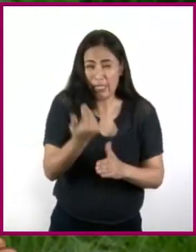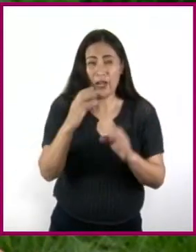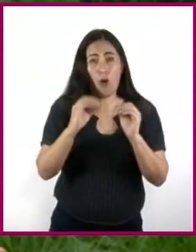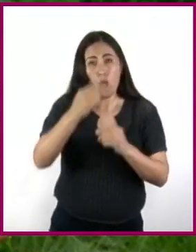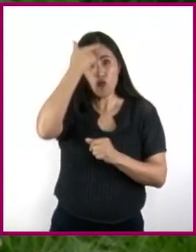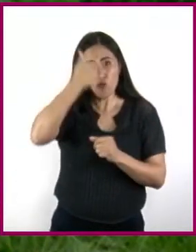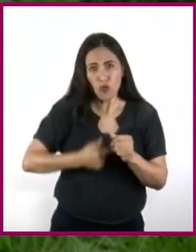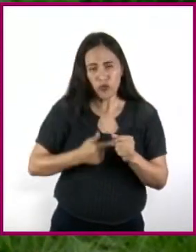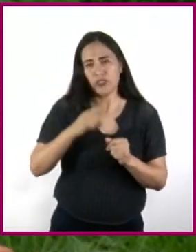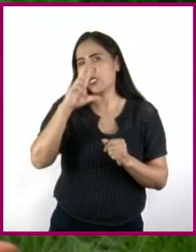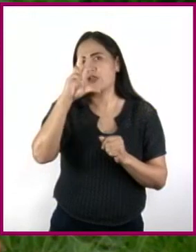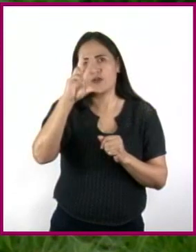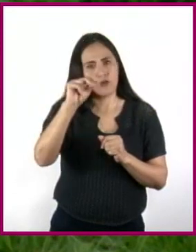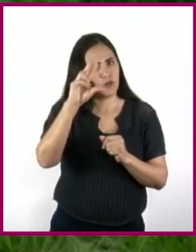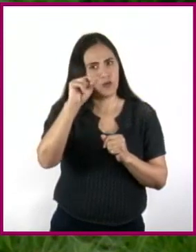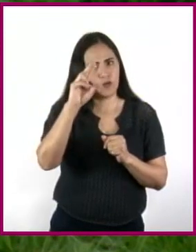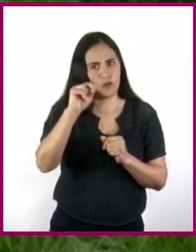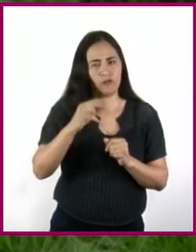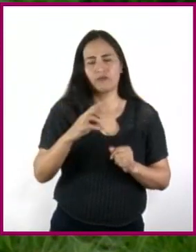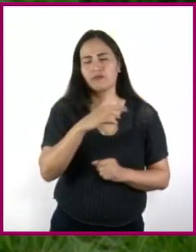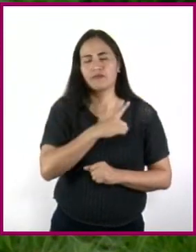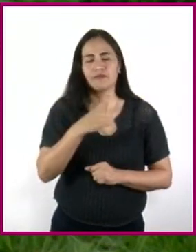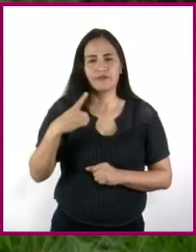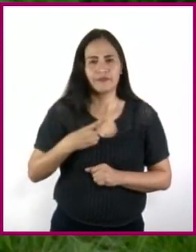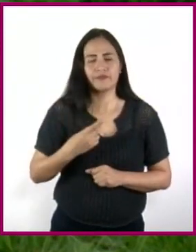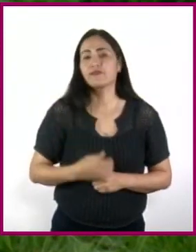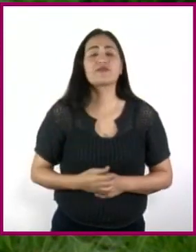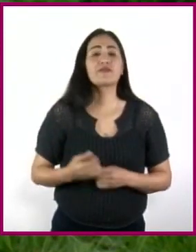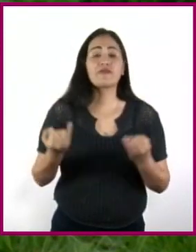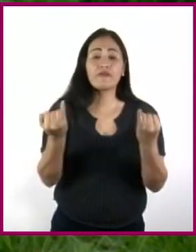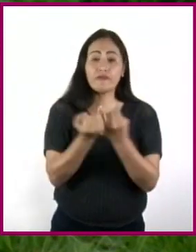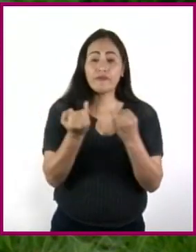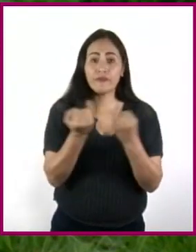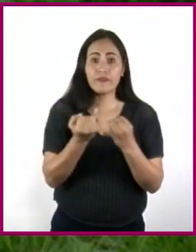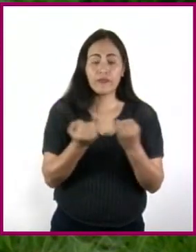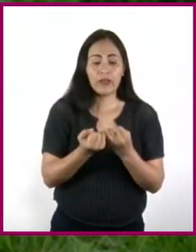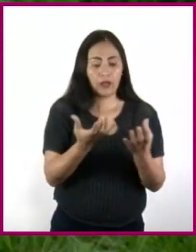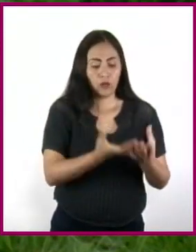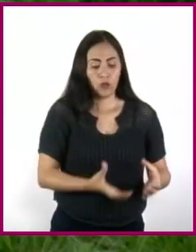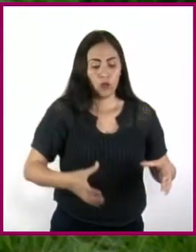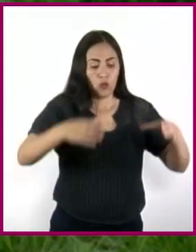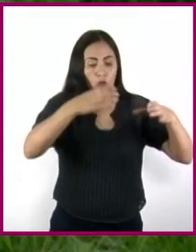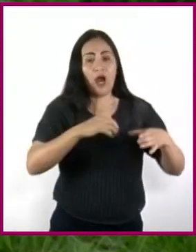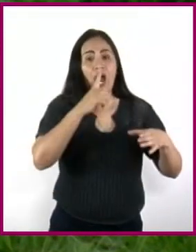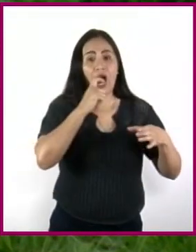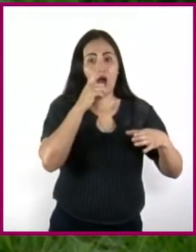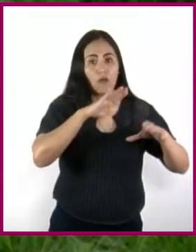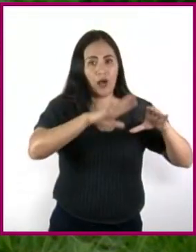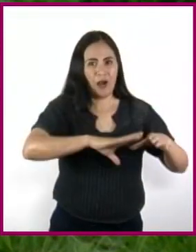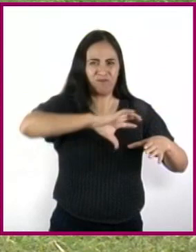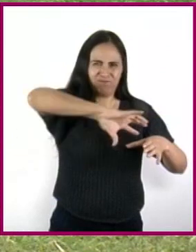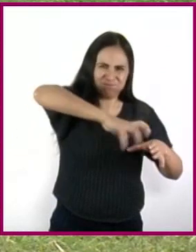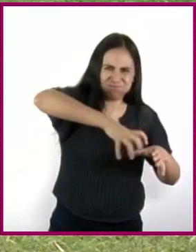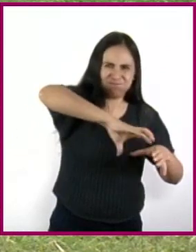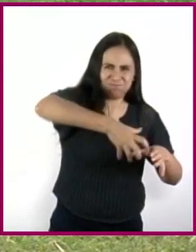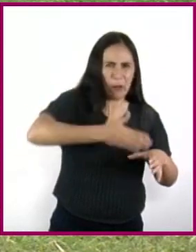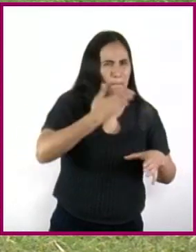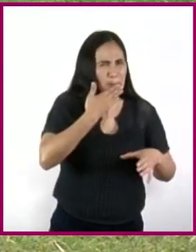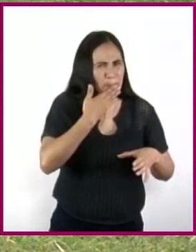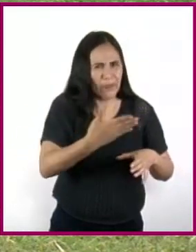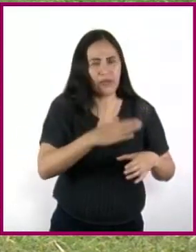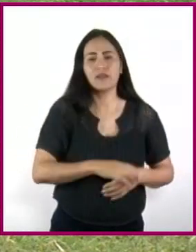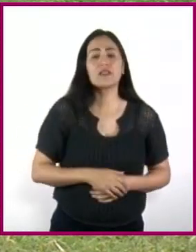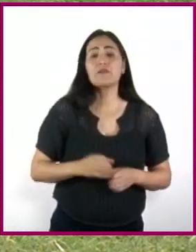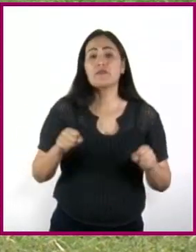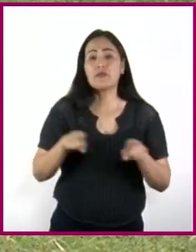es cuando los mosquitos están más activos. Tapar herméticamente los depósitos, tanques y recipientes con agua. Cambiar el agua de